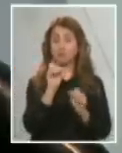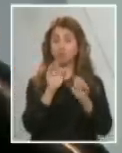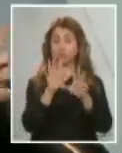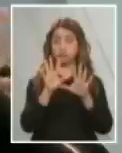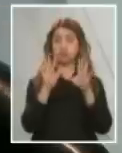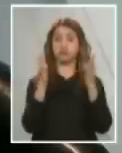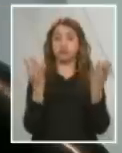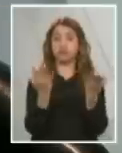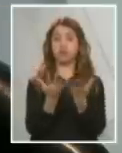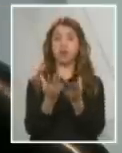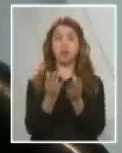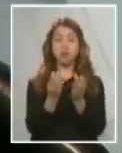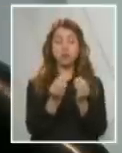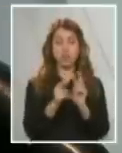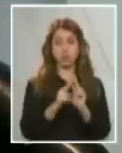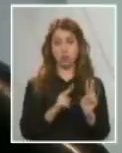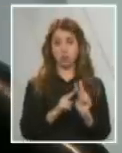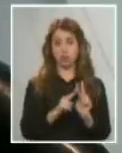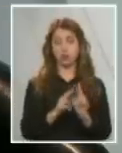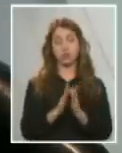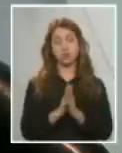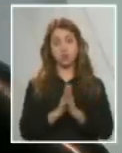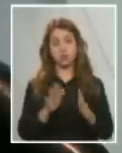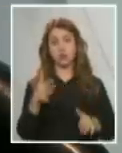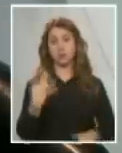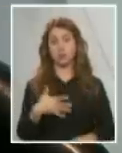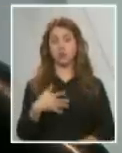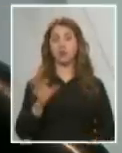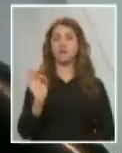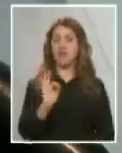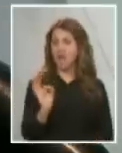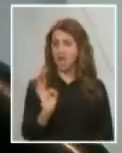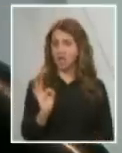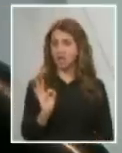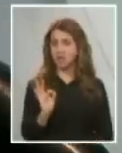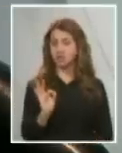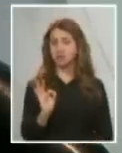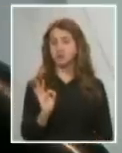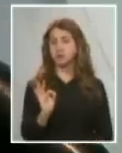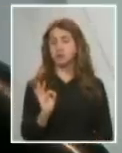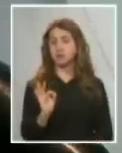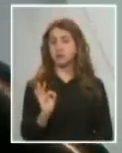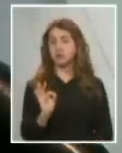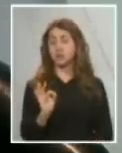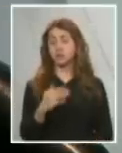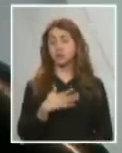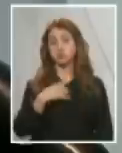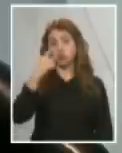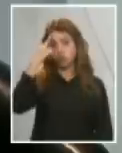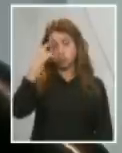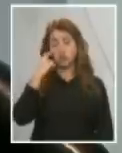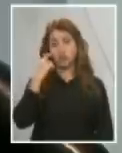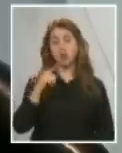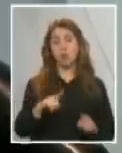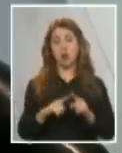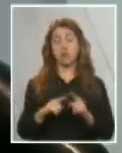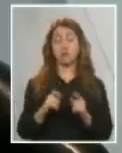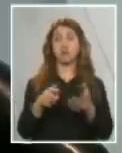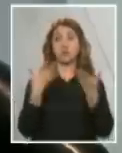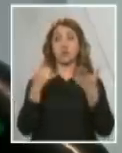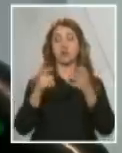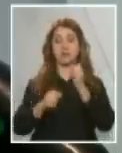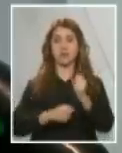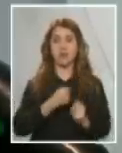va a haber mucha solución ahí, importante, barata, 3D, sí. Yo creo que nos vamos a sorprender este año